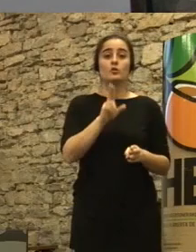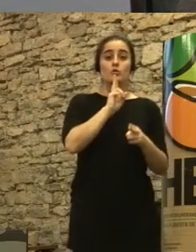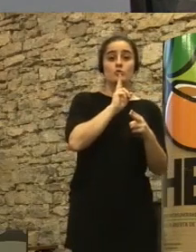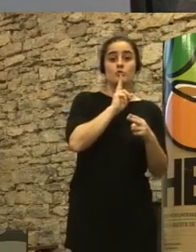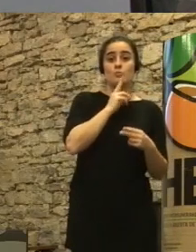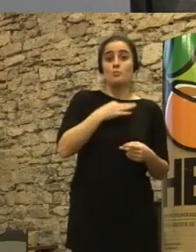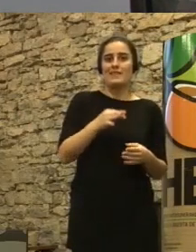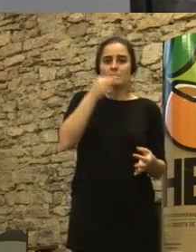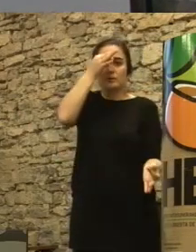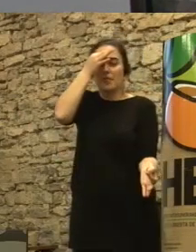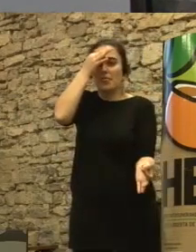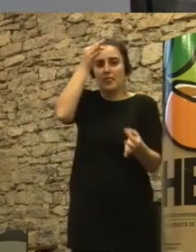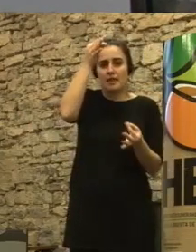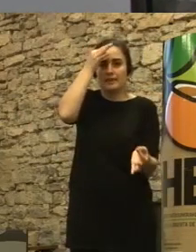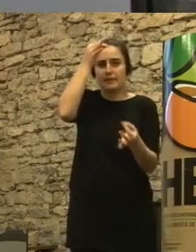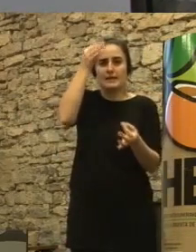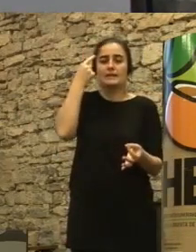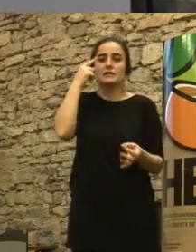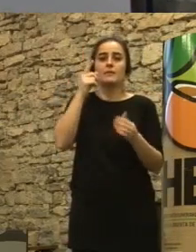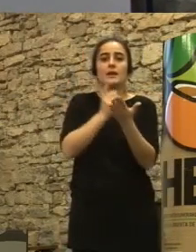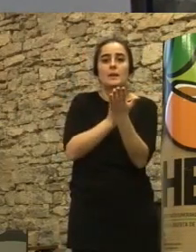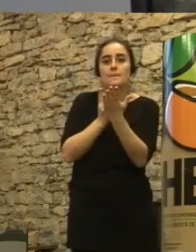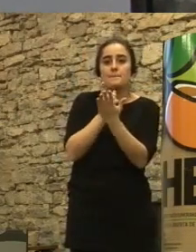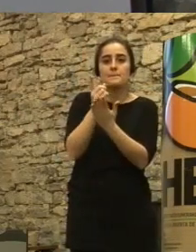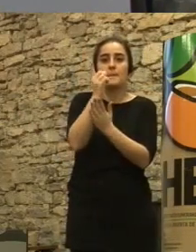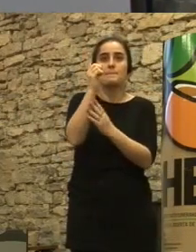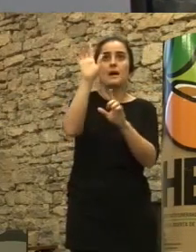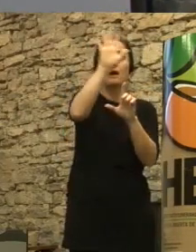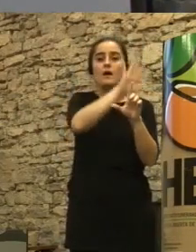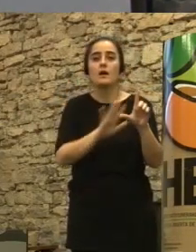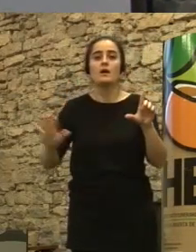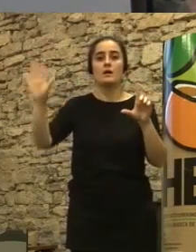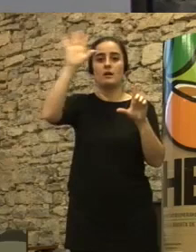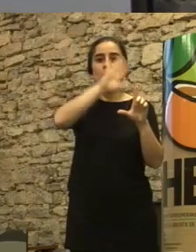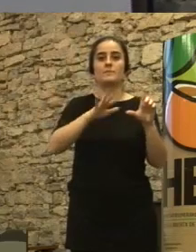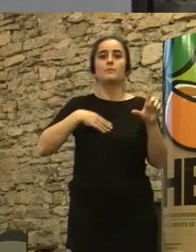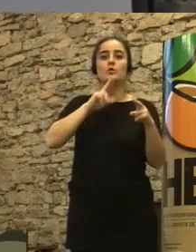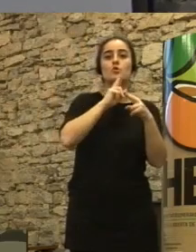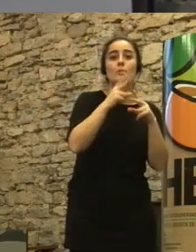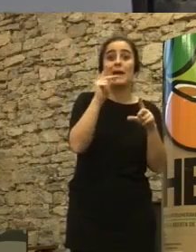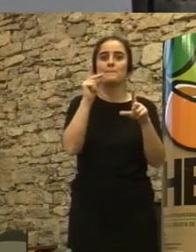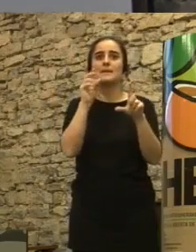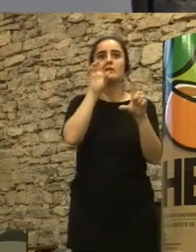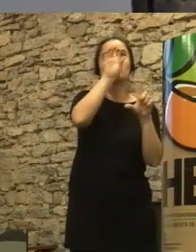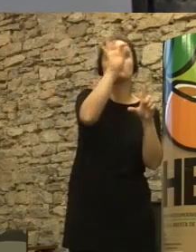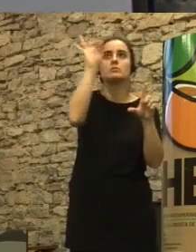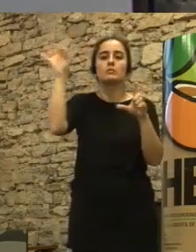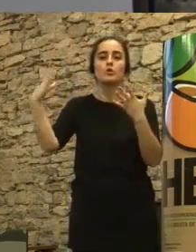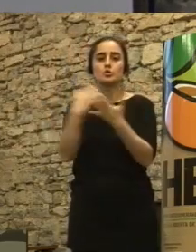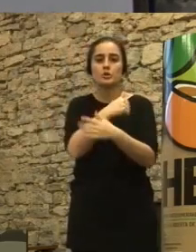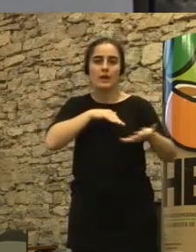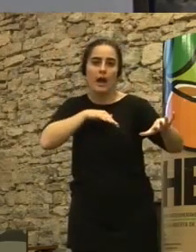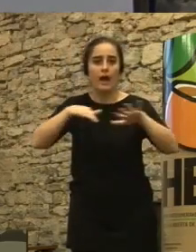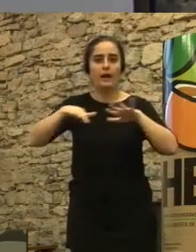y apellido colocar en un mapa que se llama Graph Commons todos los activistas con nombre y apellido